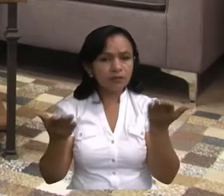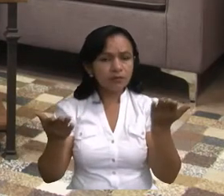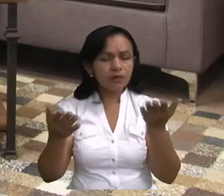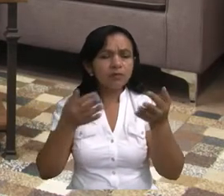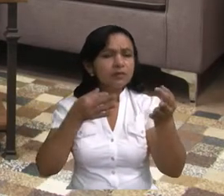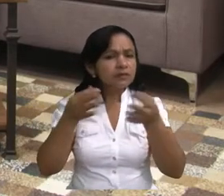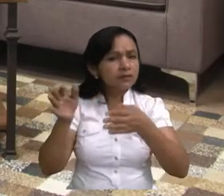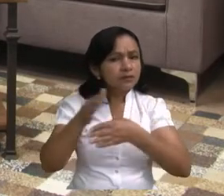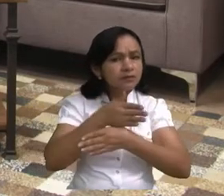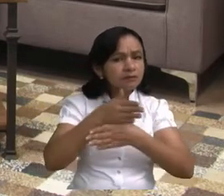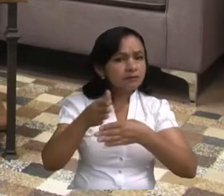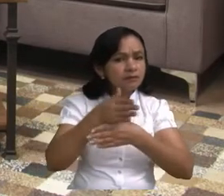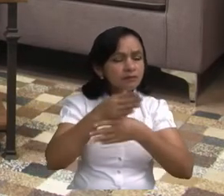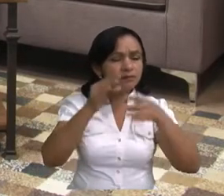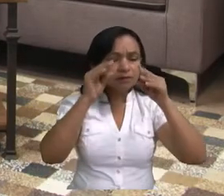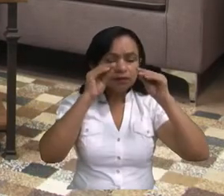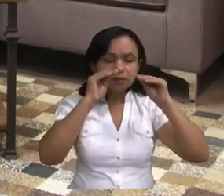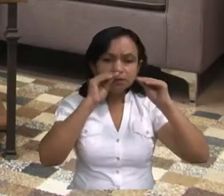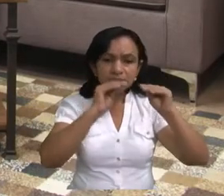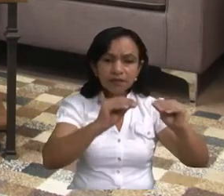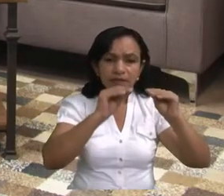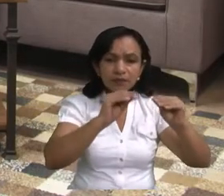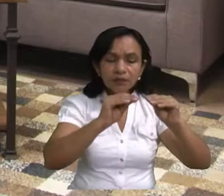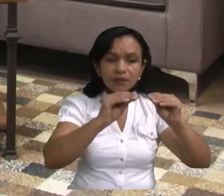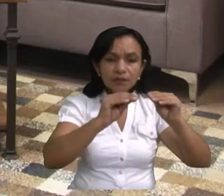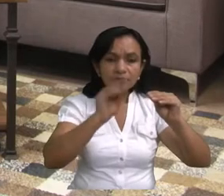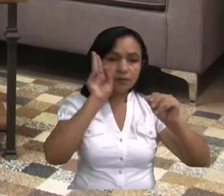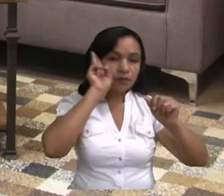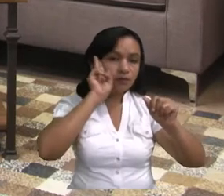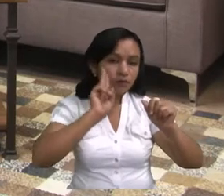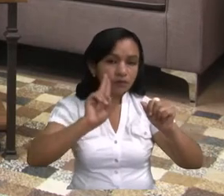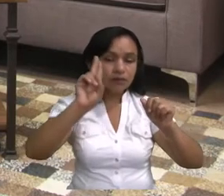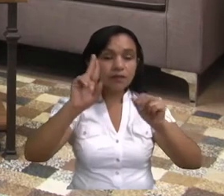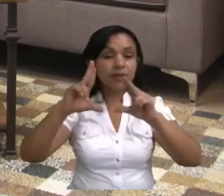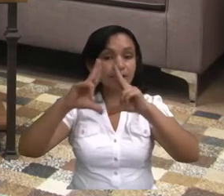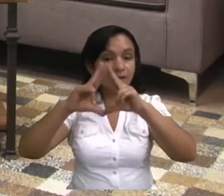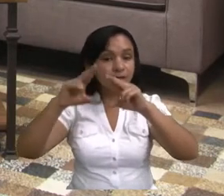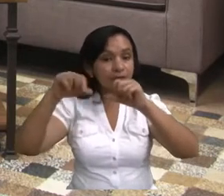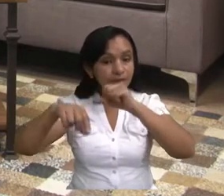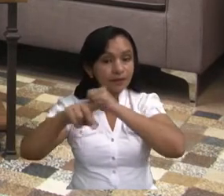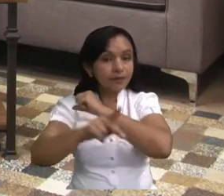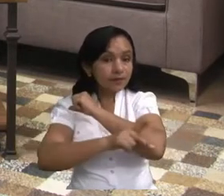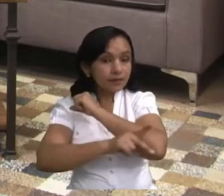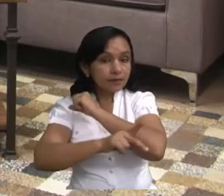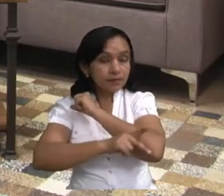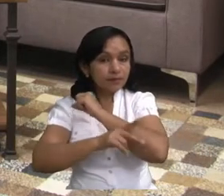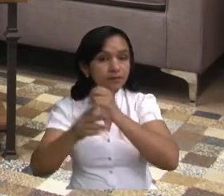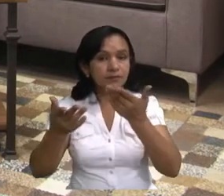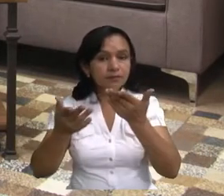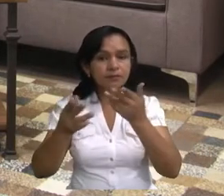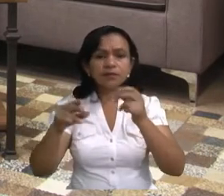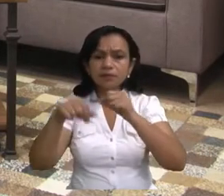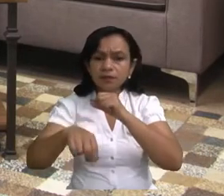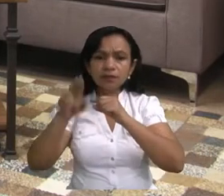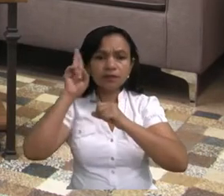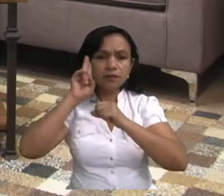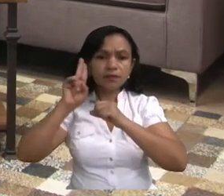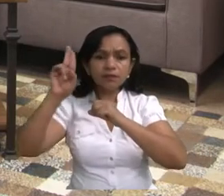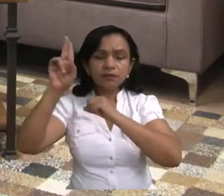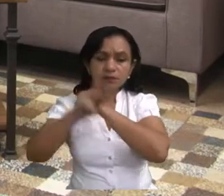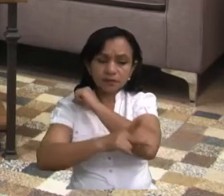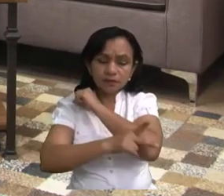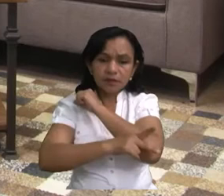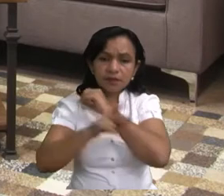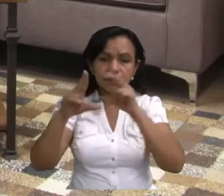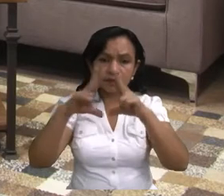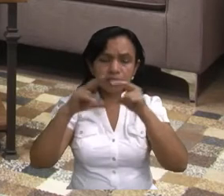diferenciador, diría yo, de la educación superior nicaragüense, y a partir de mucho esfuerzo, ¿no?, del sector